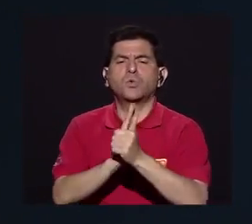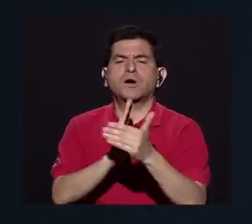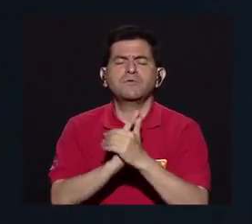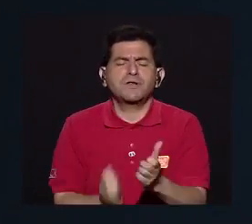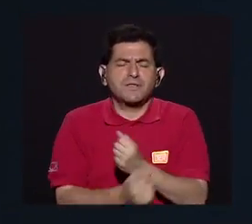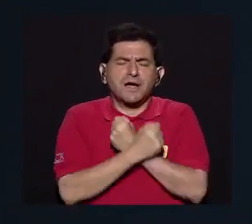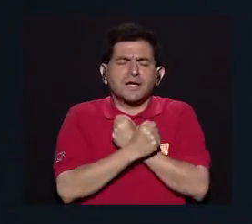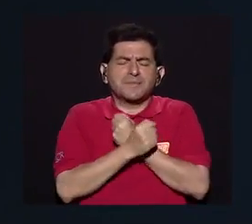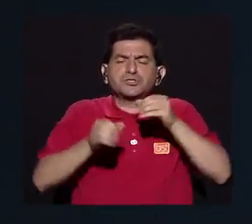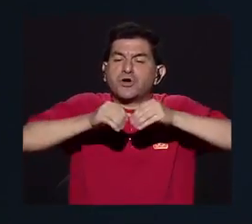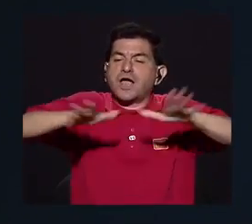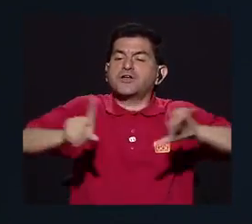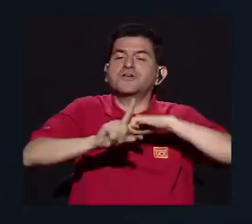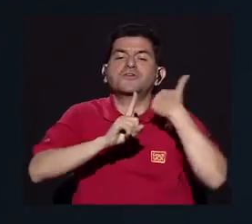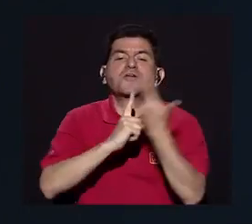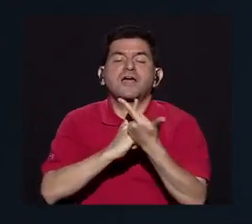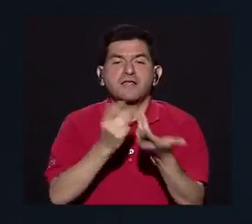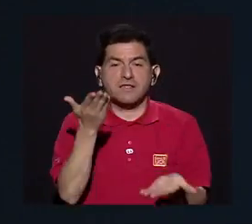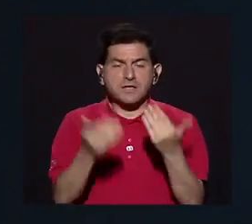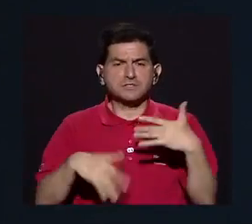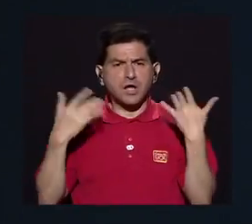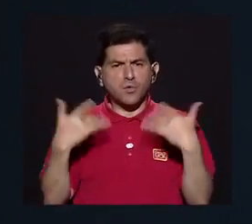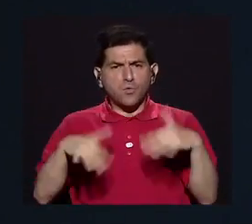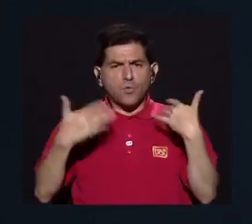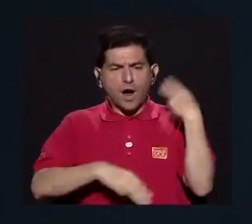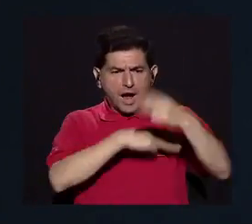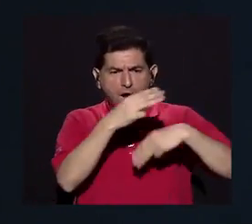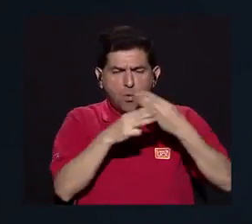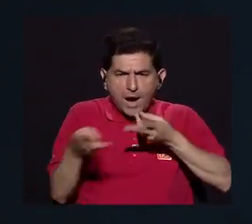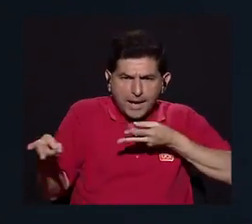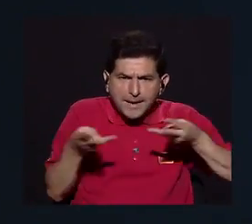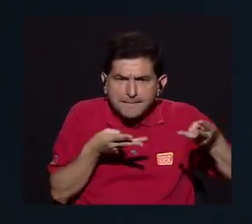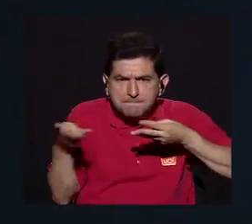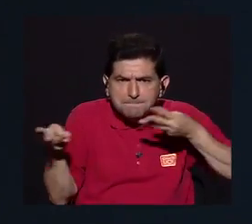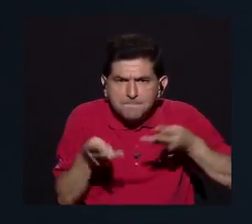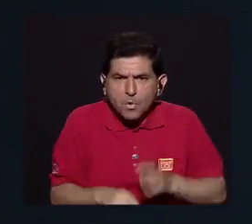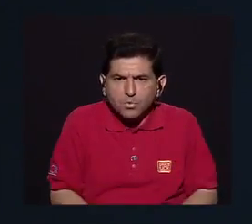su pasión en las redes y de repente, wow, el mundo del marketing hace